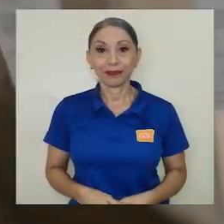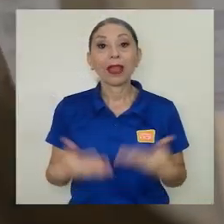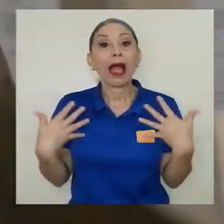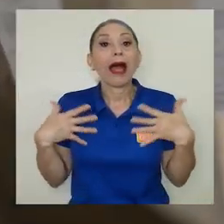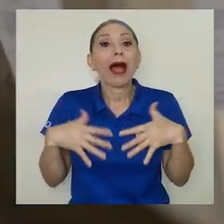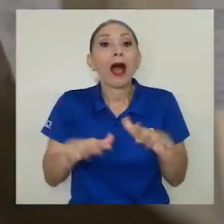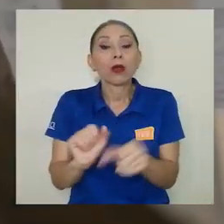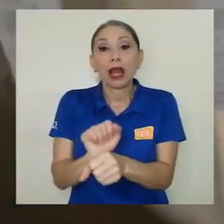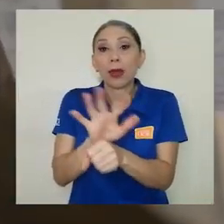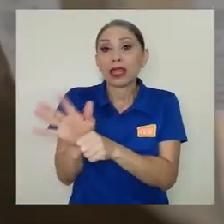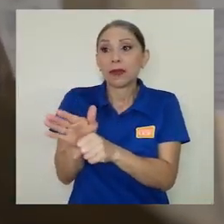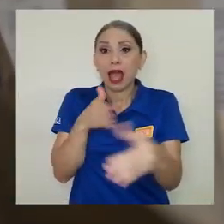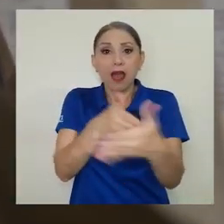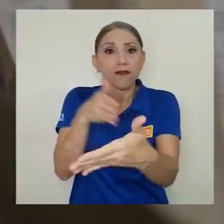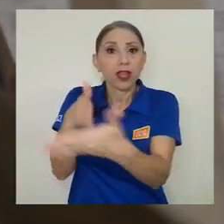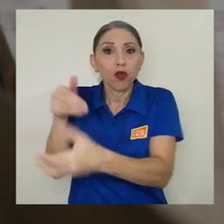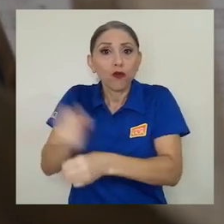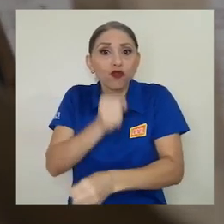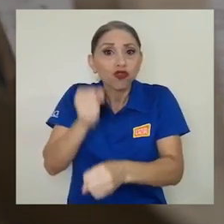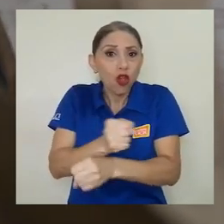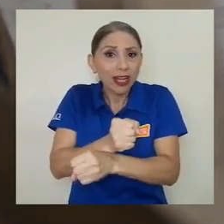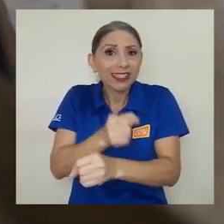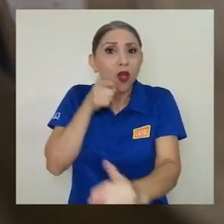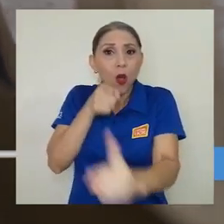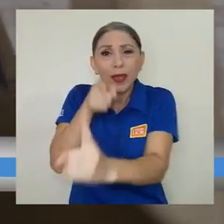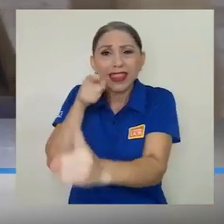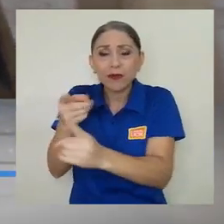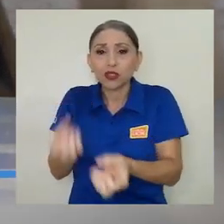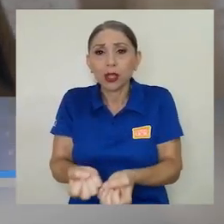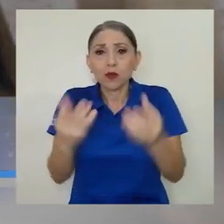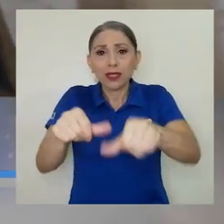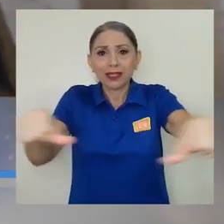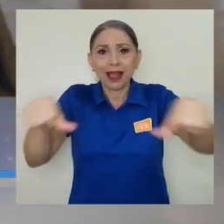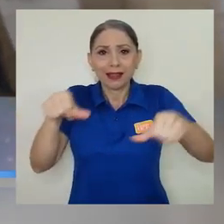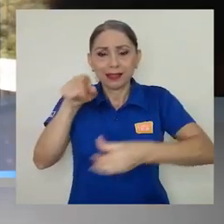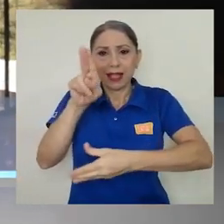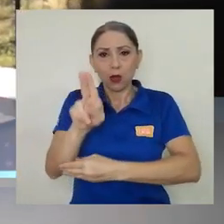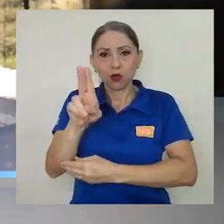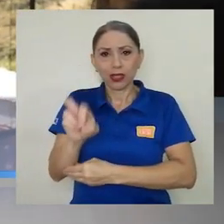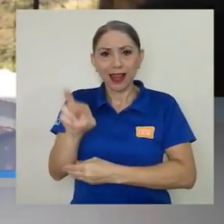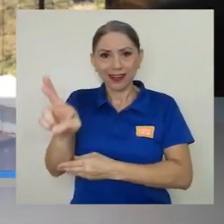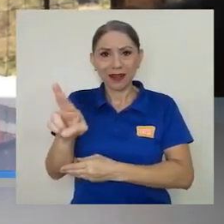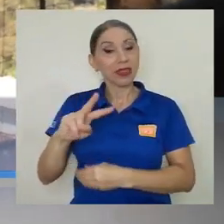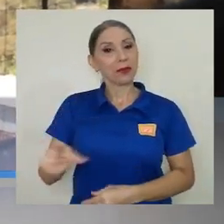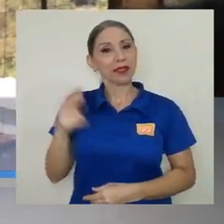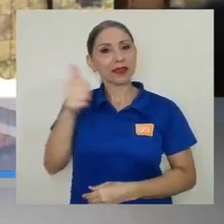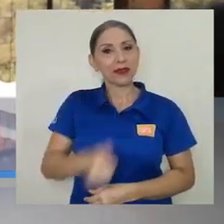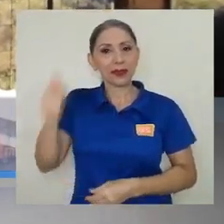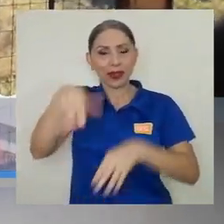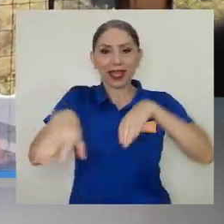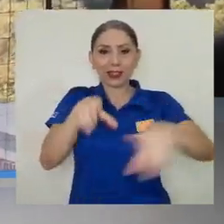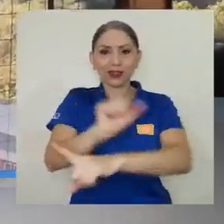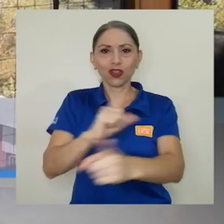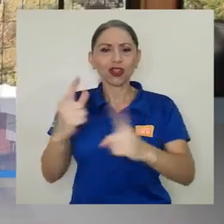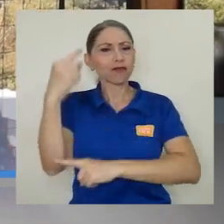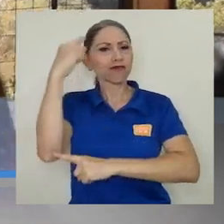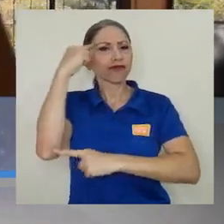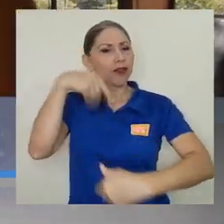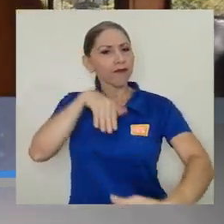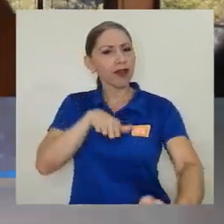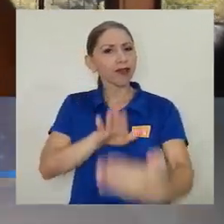Aunque la pandemia afectó las funciones y objetivos de muchas áreas de la Universidad de Costa Rica, la Vicerrectoría de Acción Social se planteó